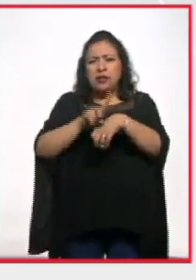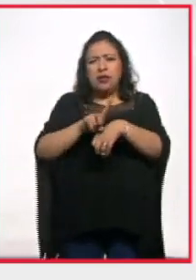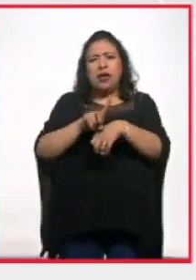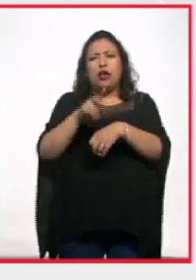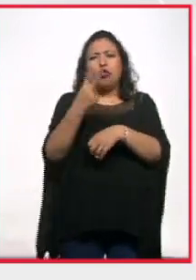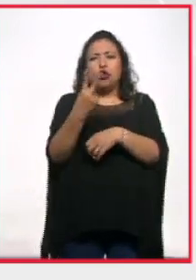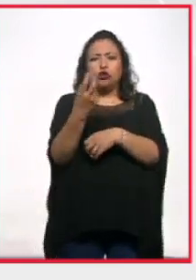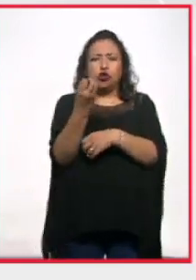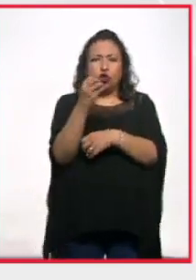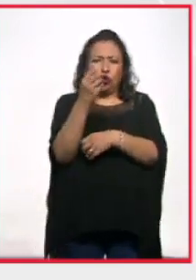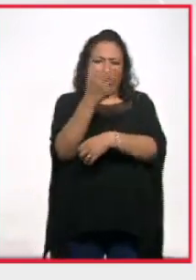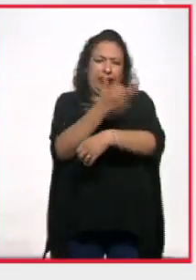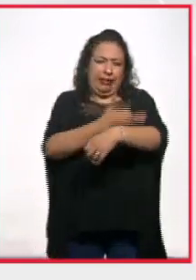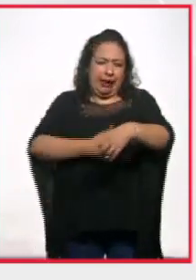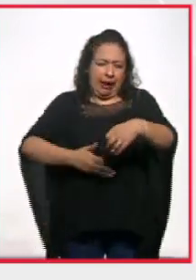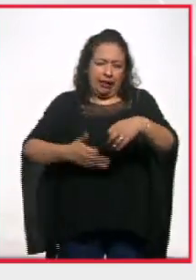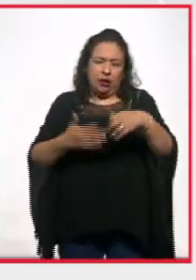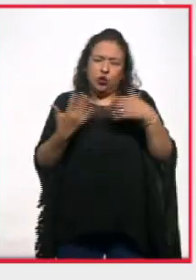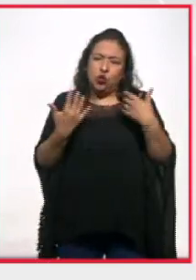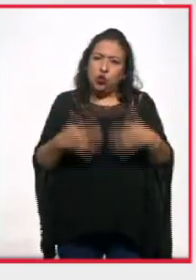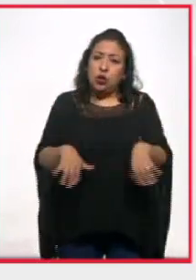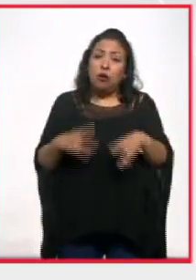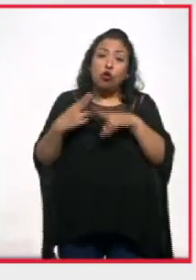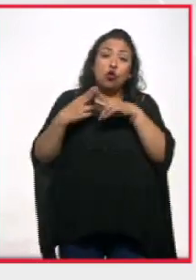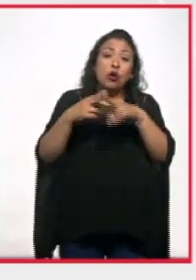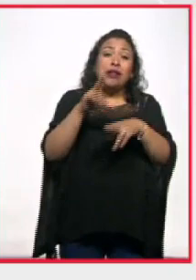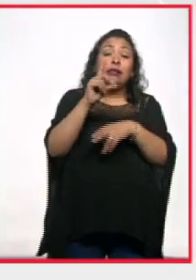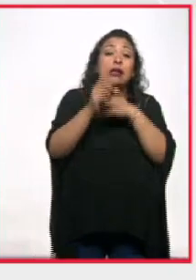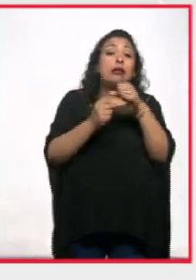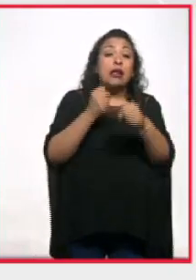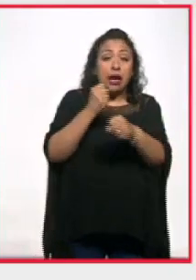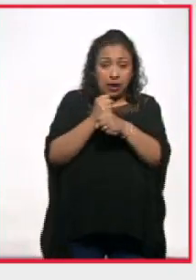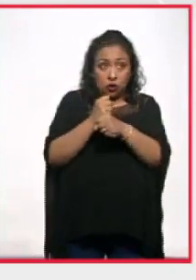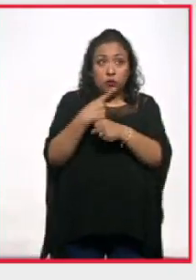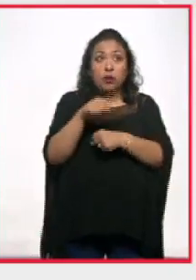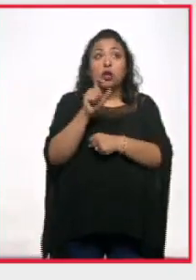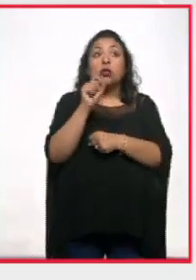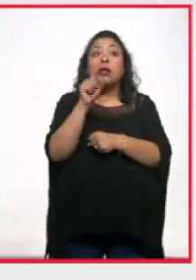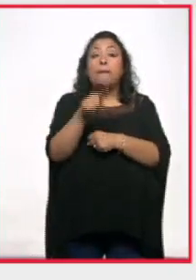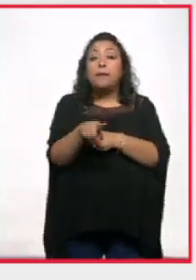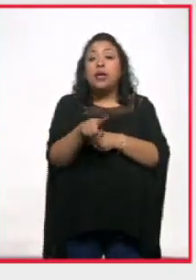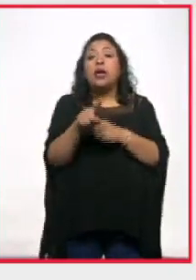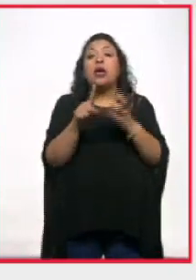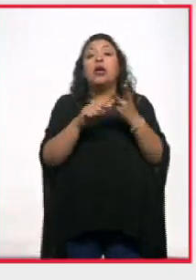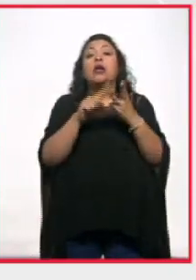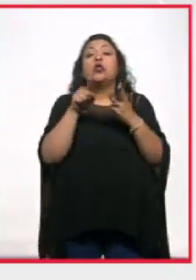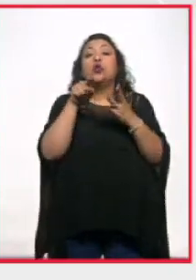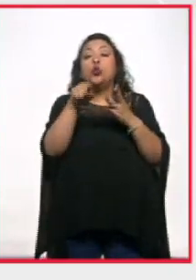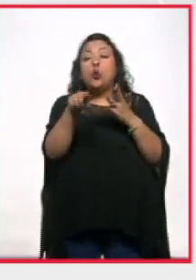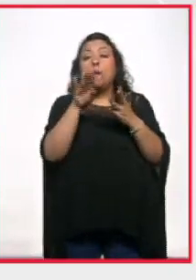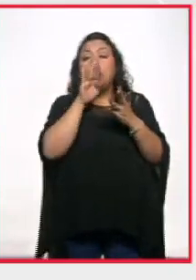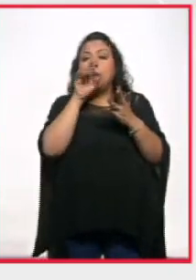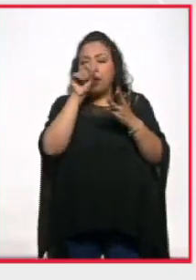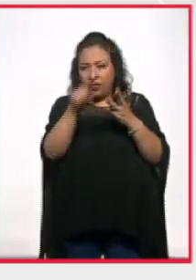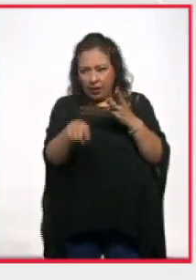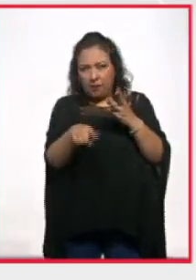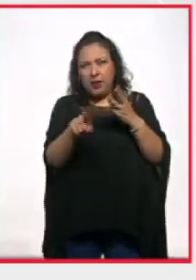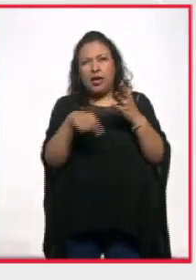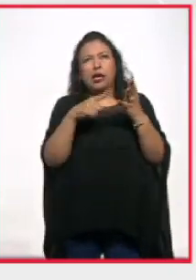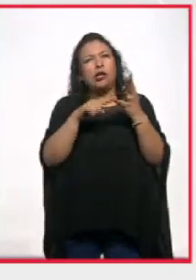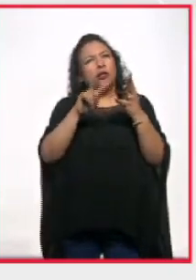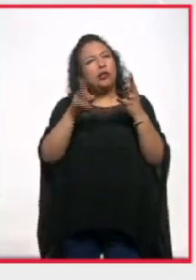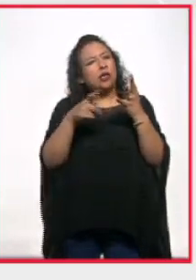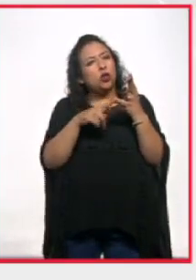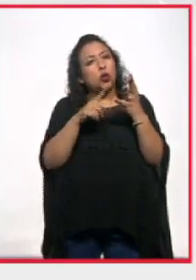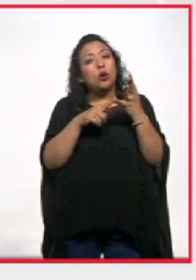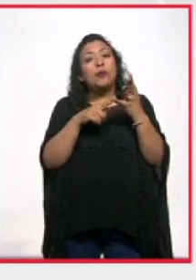de octubre, que cumple 30 años, pero también tenemos Y tu mamá también, también